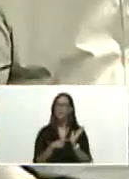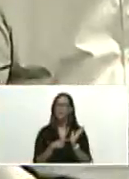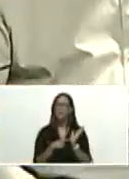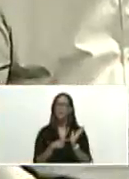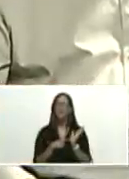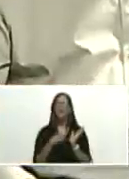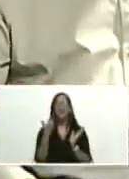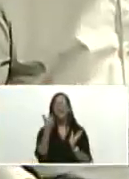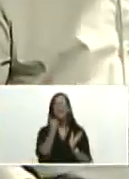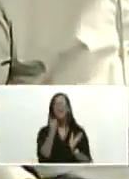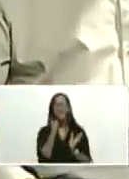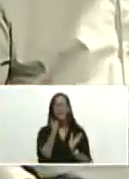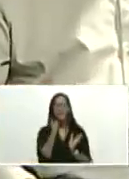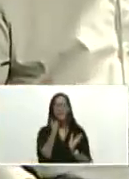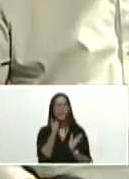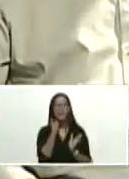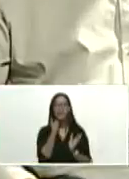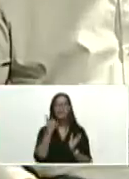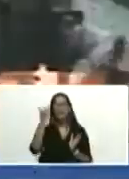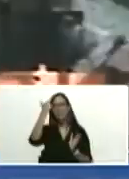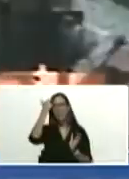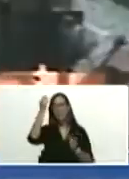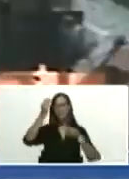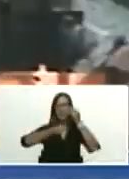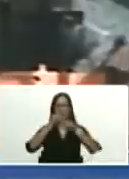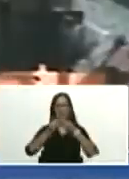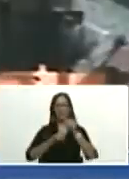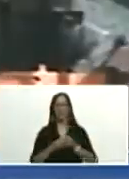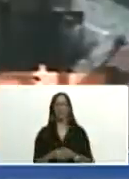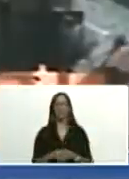la enfermedad de las Mentes creativas